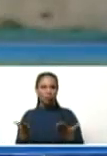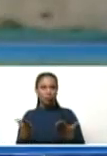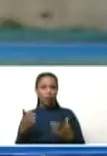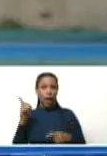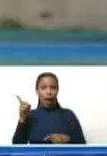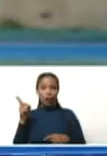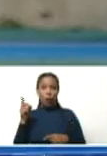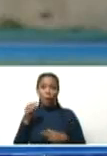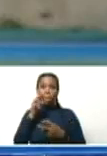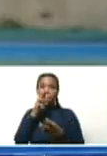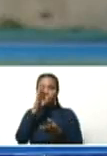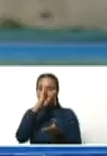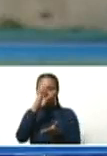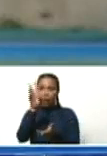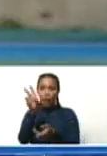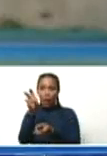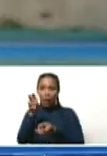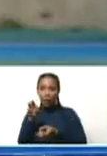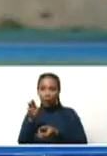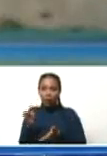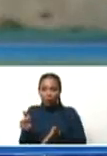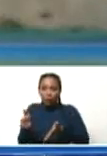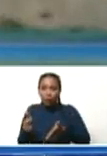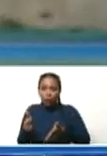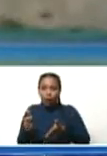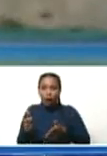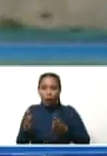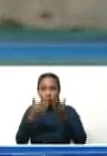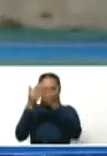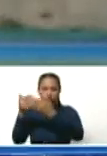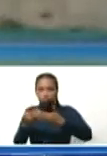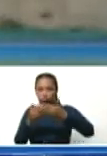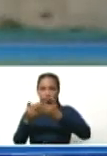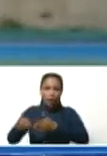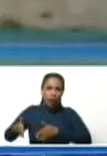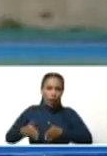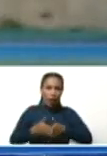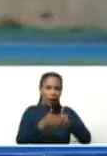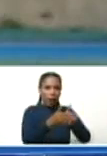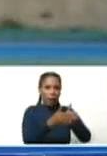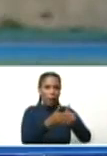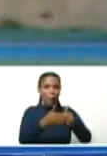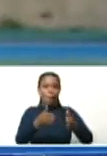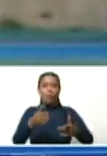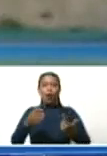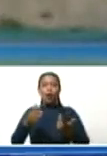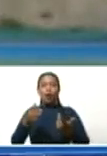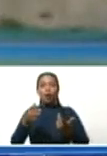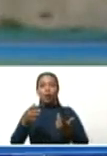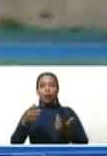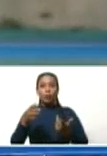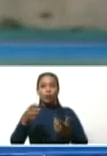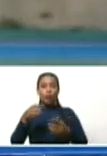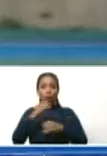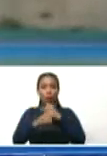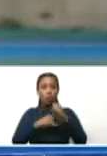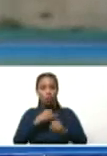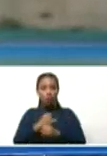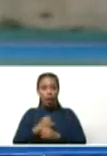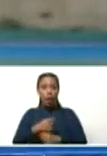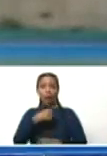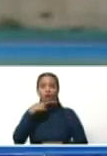como becarios a estudiar carreras profesionales en Rusia y Bielorrusia, y la semana